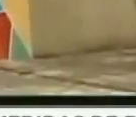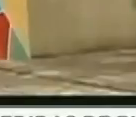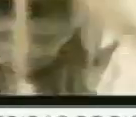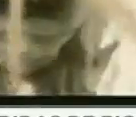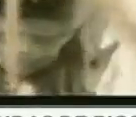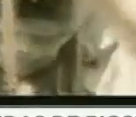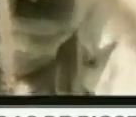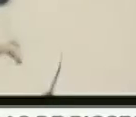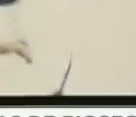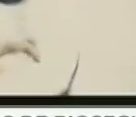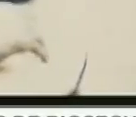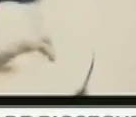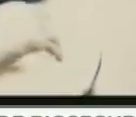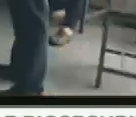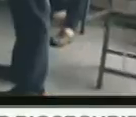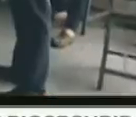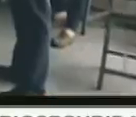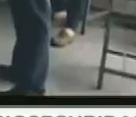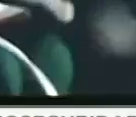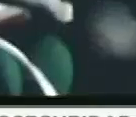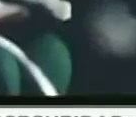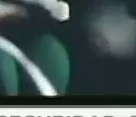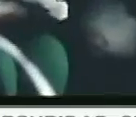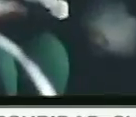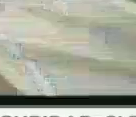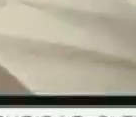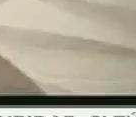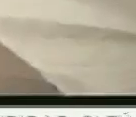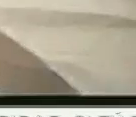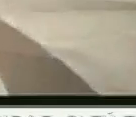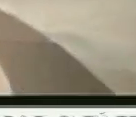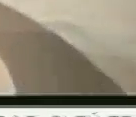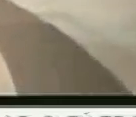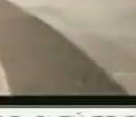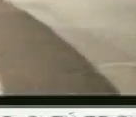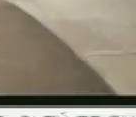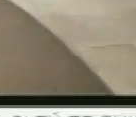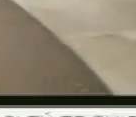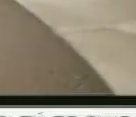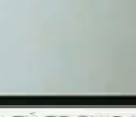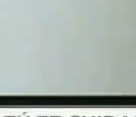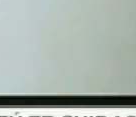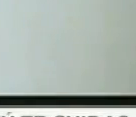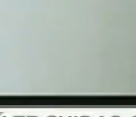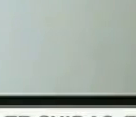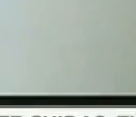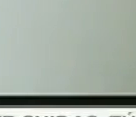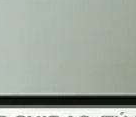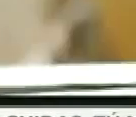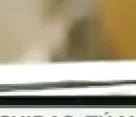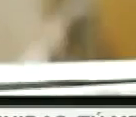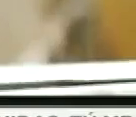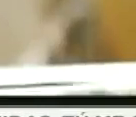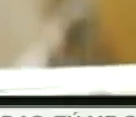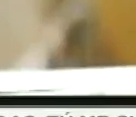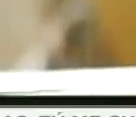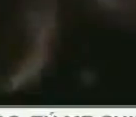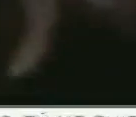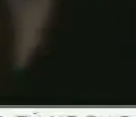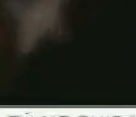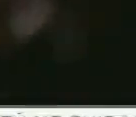Heridos en el corazón, ellos pensaron que el pueblo venezolano nunca se levantaría, pero es la conciencia del pueblo,